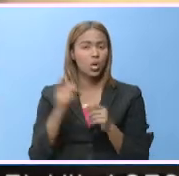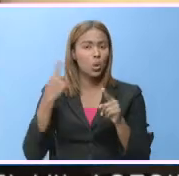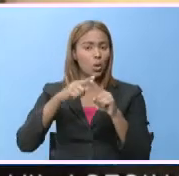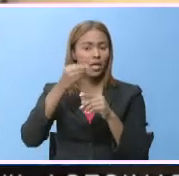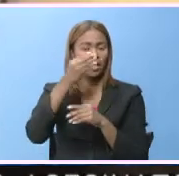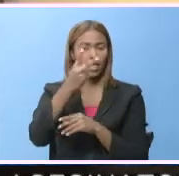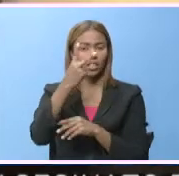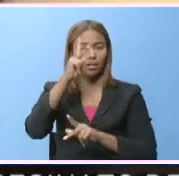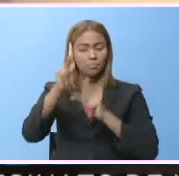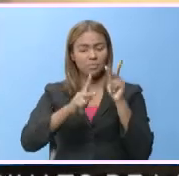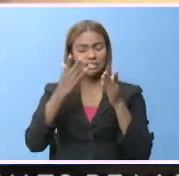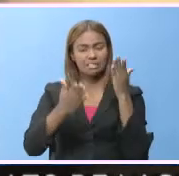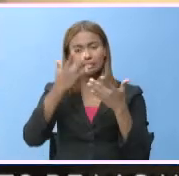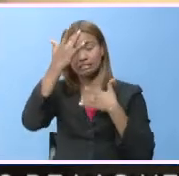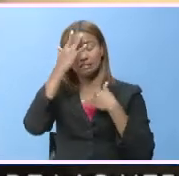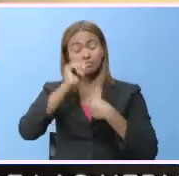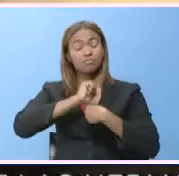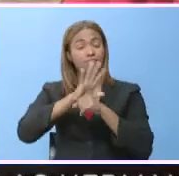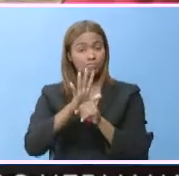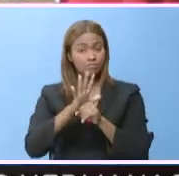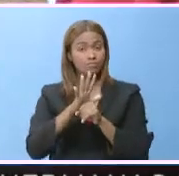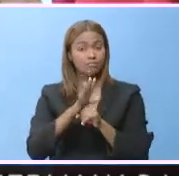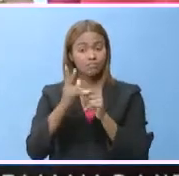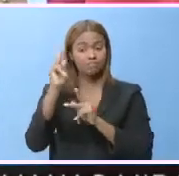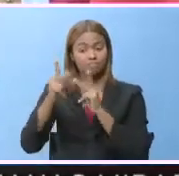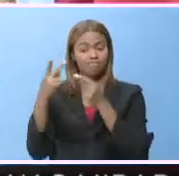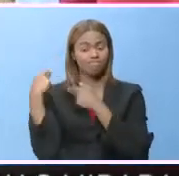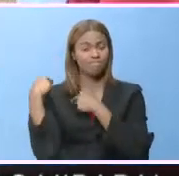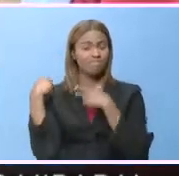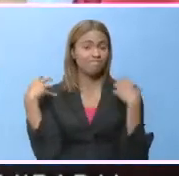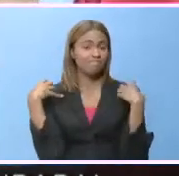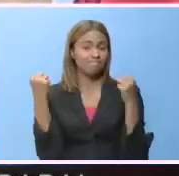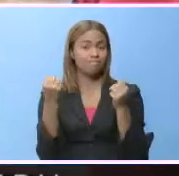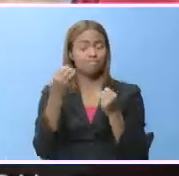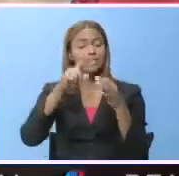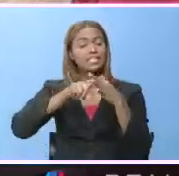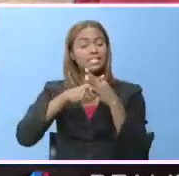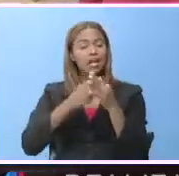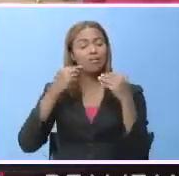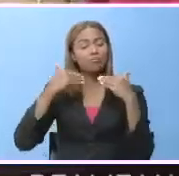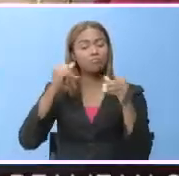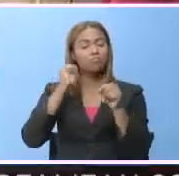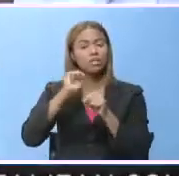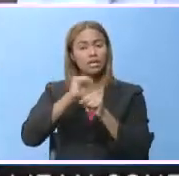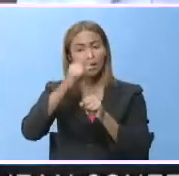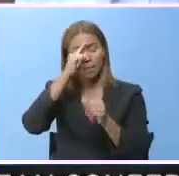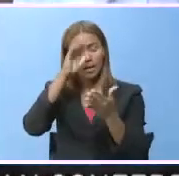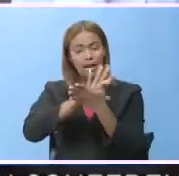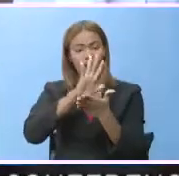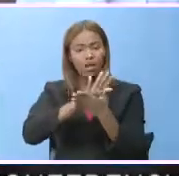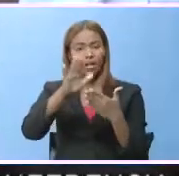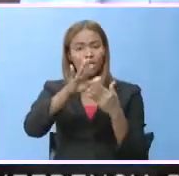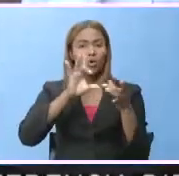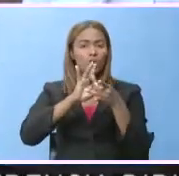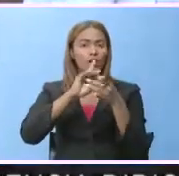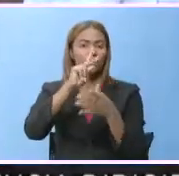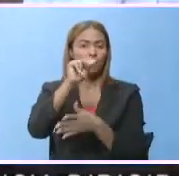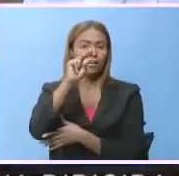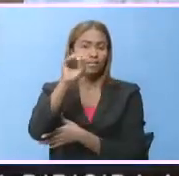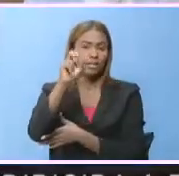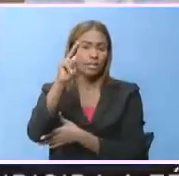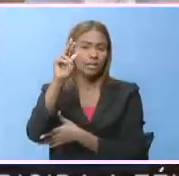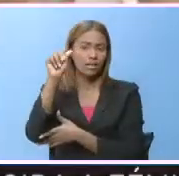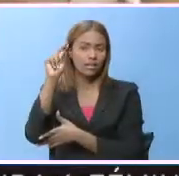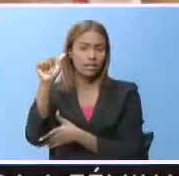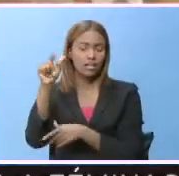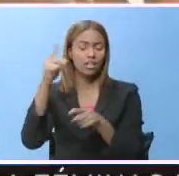reportarse dos casos sospechosos de COVID-19, las autoridades sanitarias iniciaron los operativos en el Liceo Unión Panamericana, donde